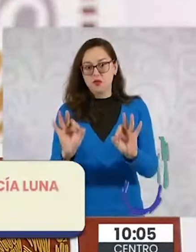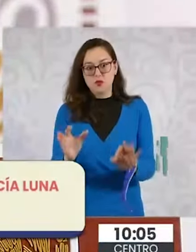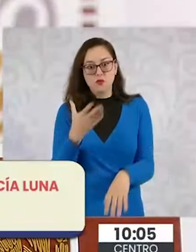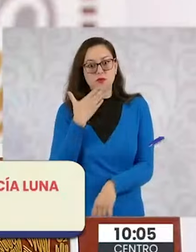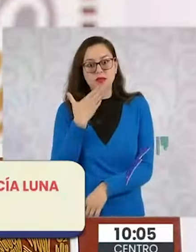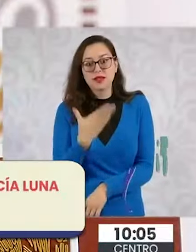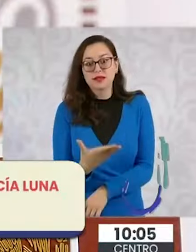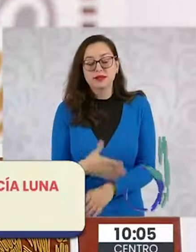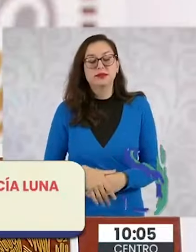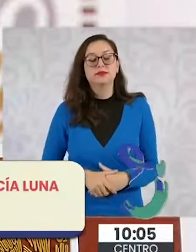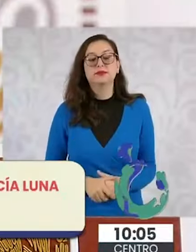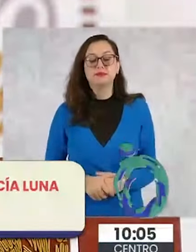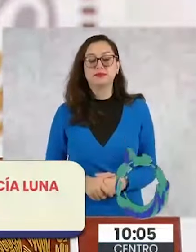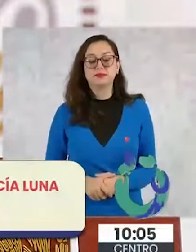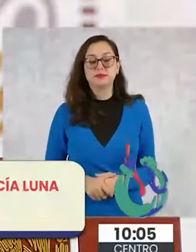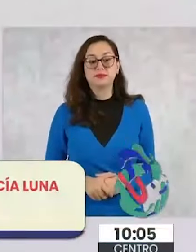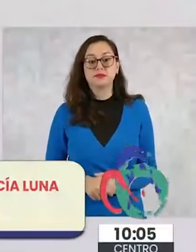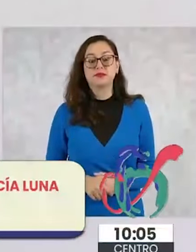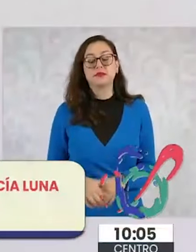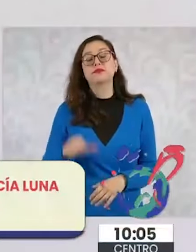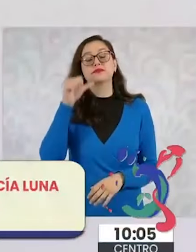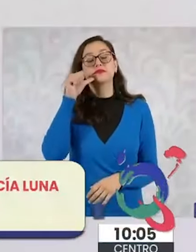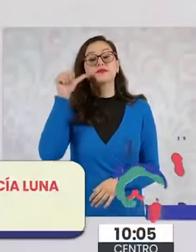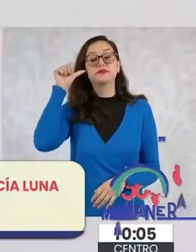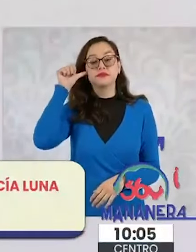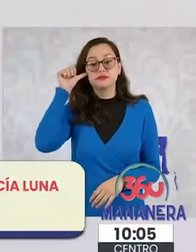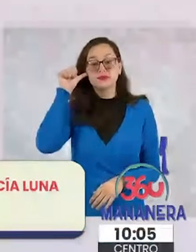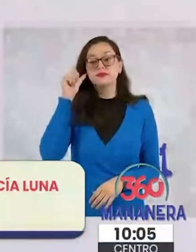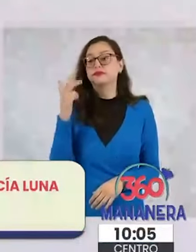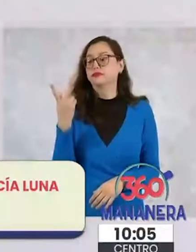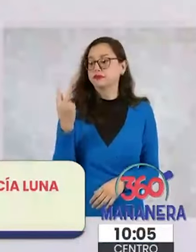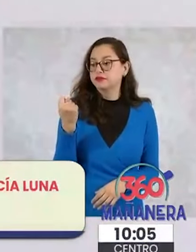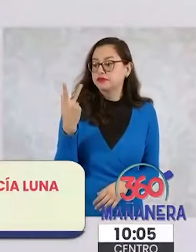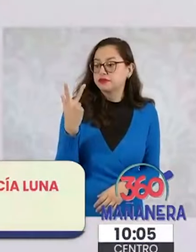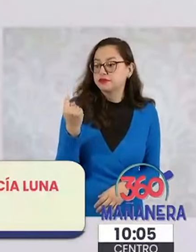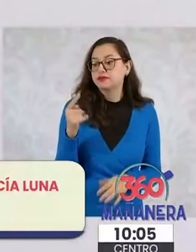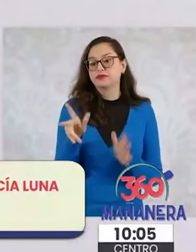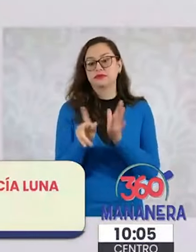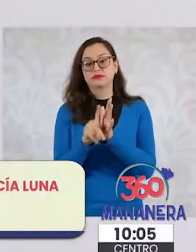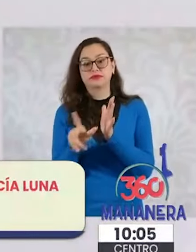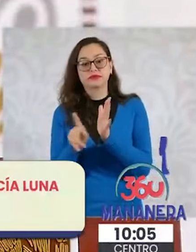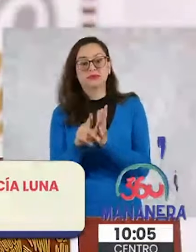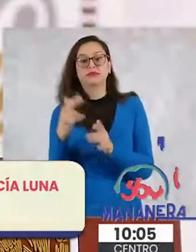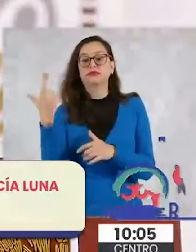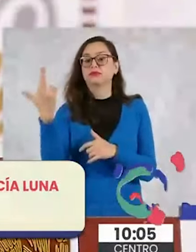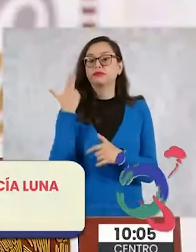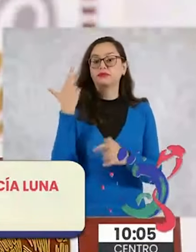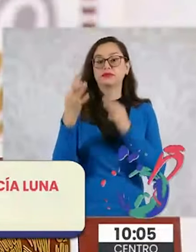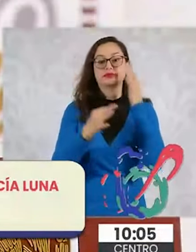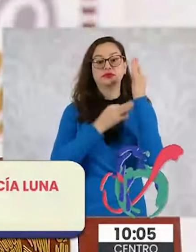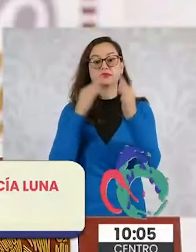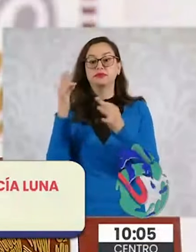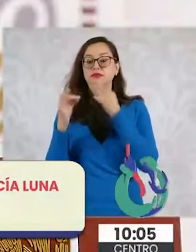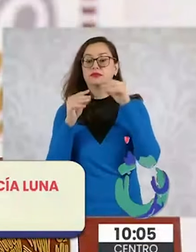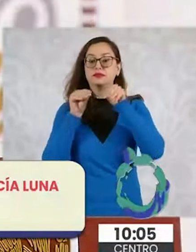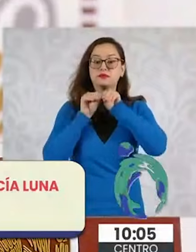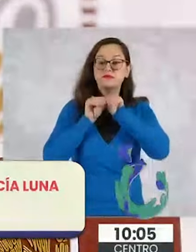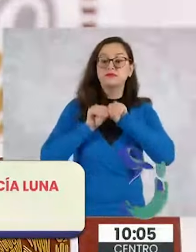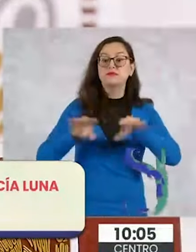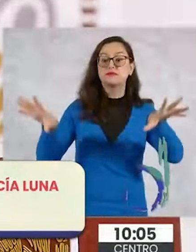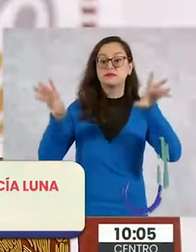comentó porque ayer en varios medios eh Ahora resulta que García Luna